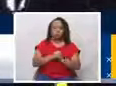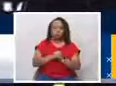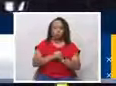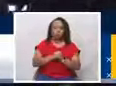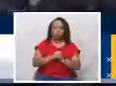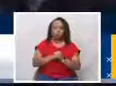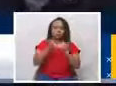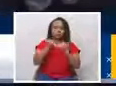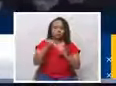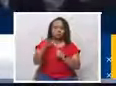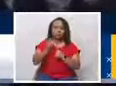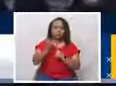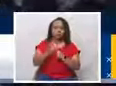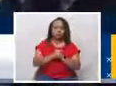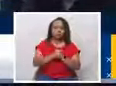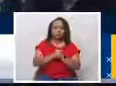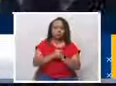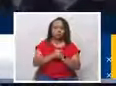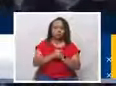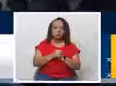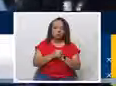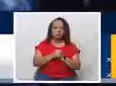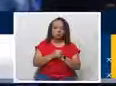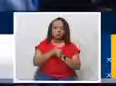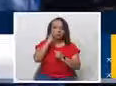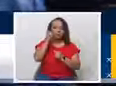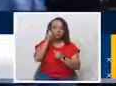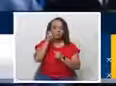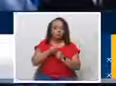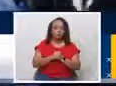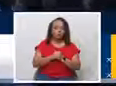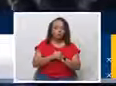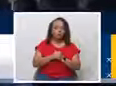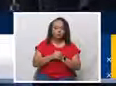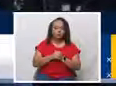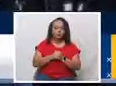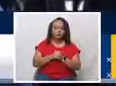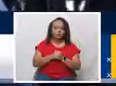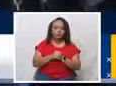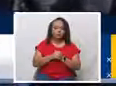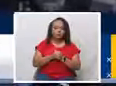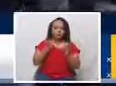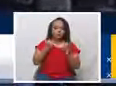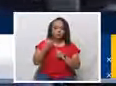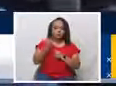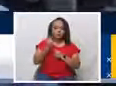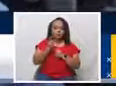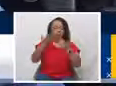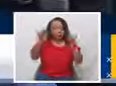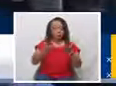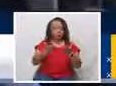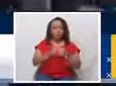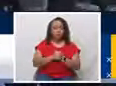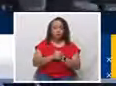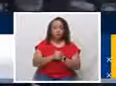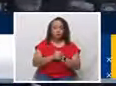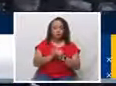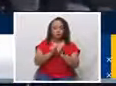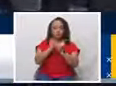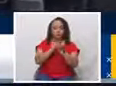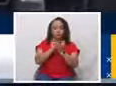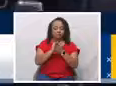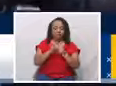nada más vamos a acercarnos para escucharlo. Aquí siempre me reciben con ese